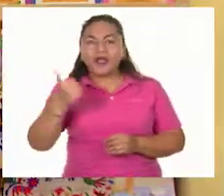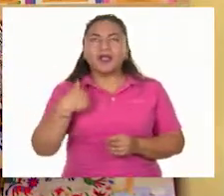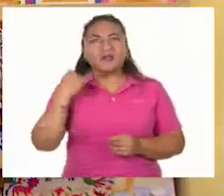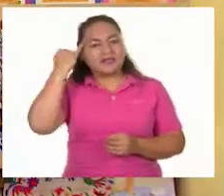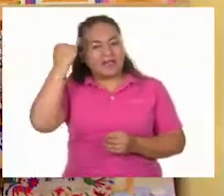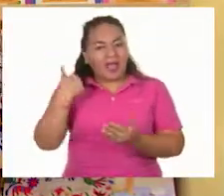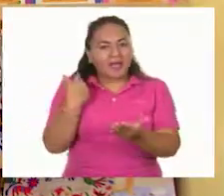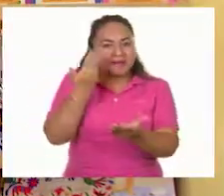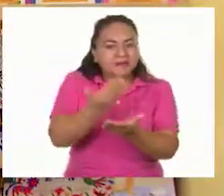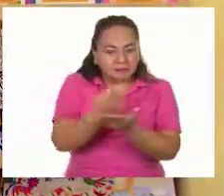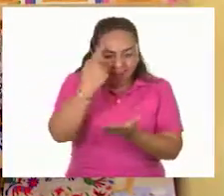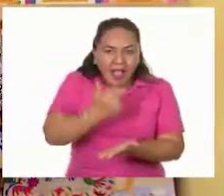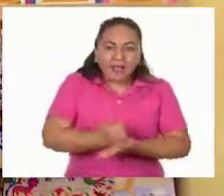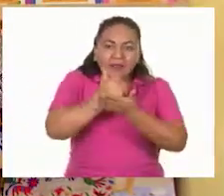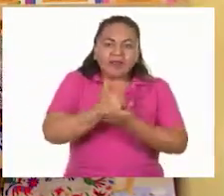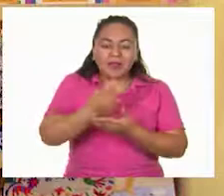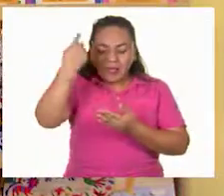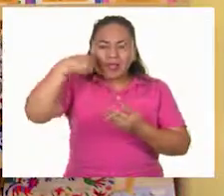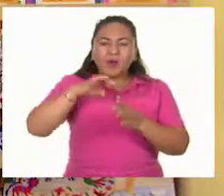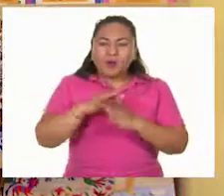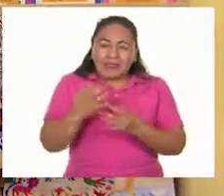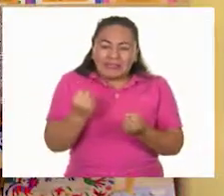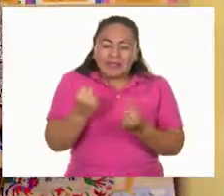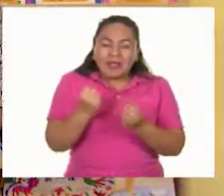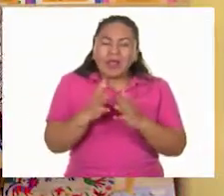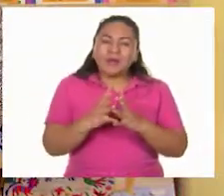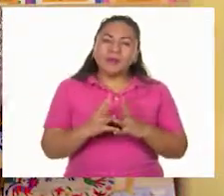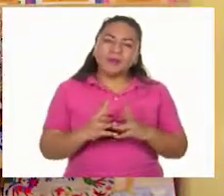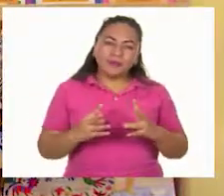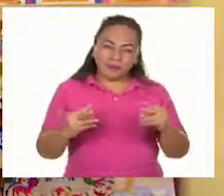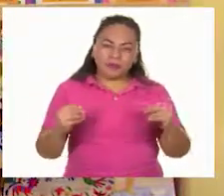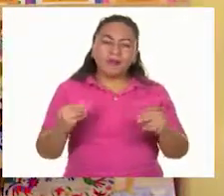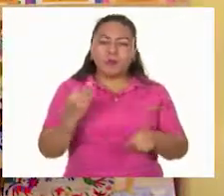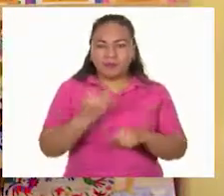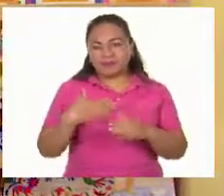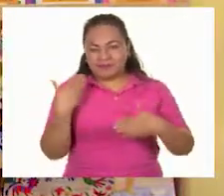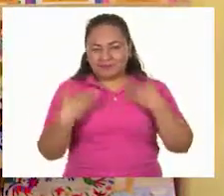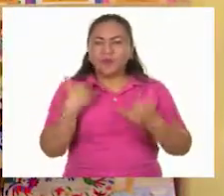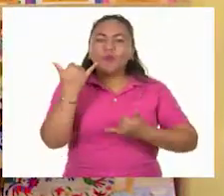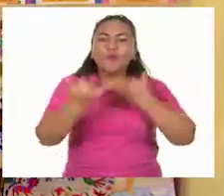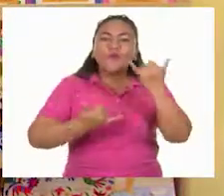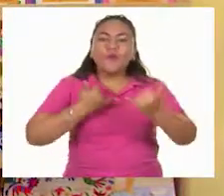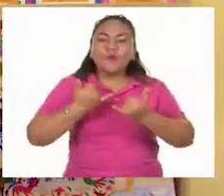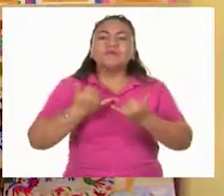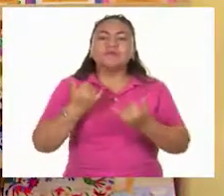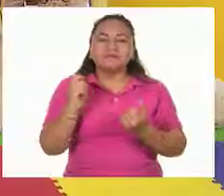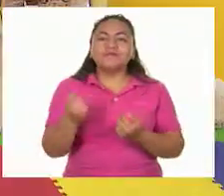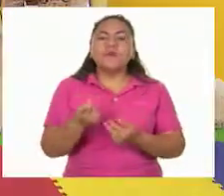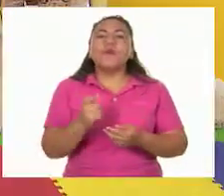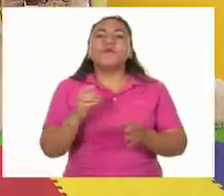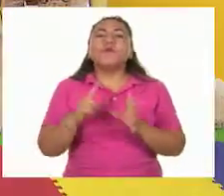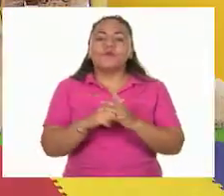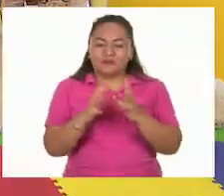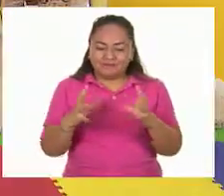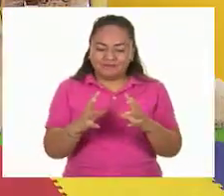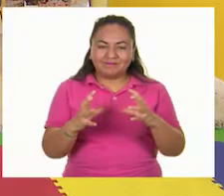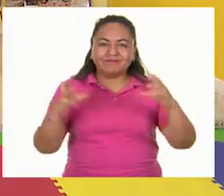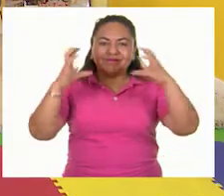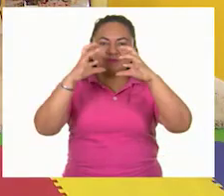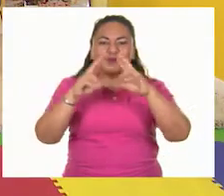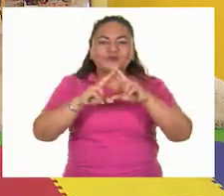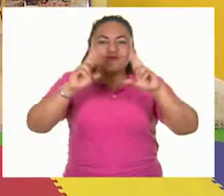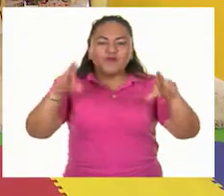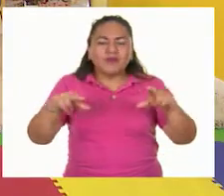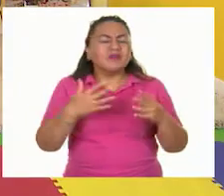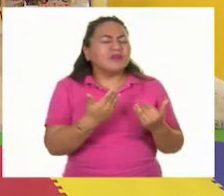propuesta que nos ayudará a relajarnos de forma divertida. Vamos a jugar al muñeco de nieve. ¿Me acompañan? Oh, ¡qué padre! ¿Cómo